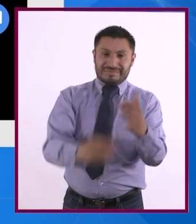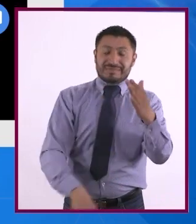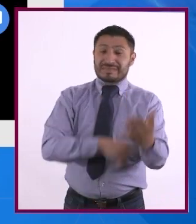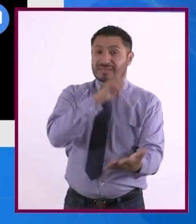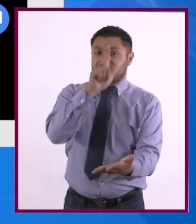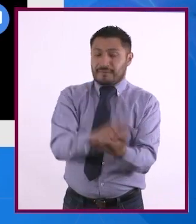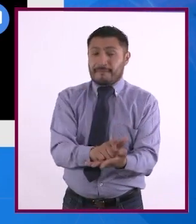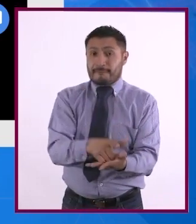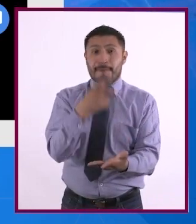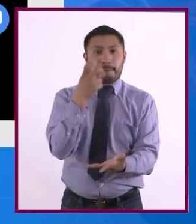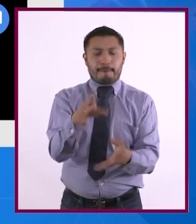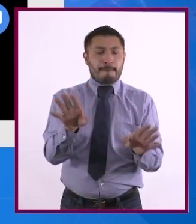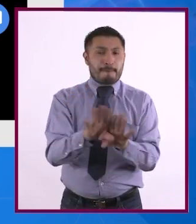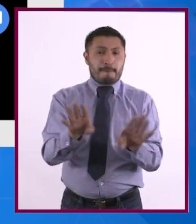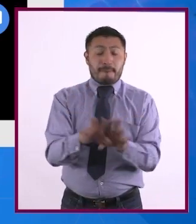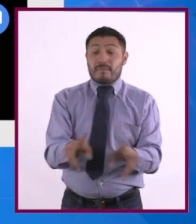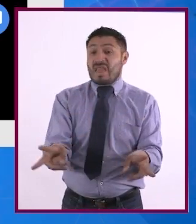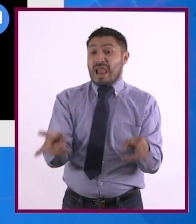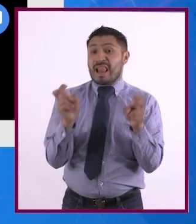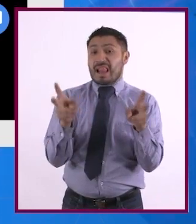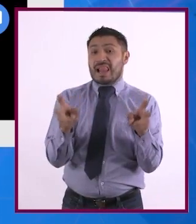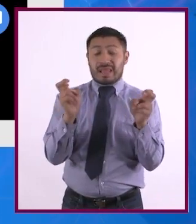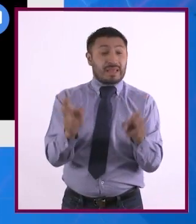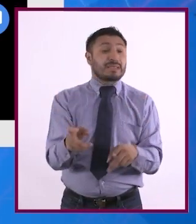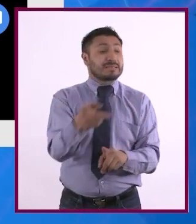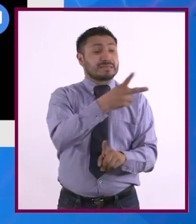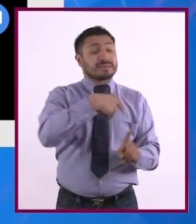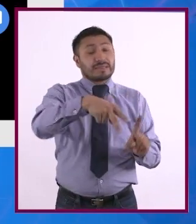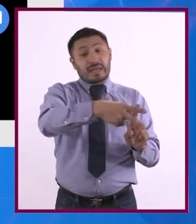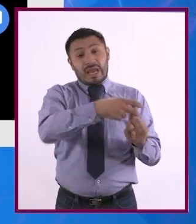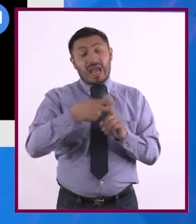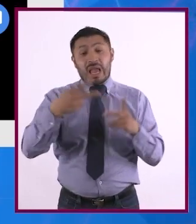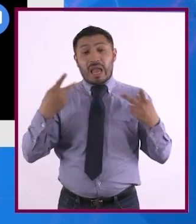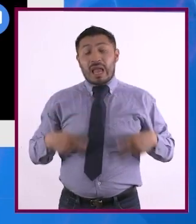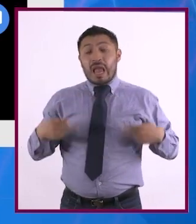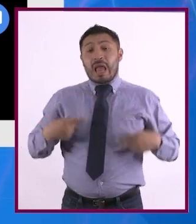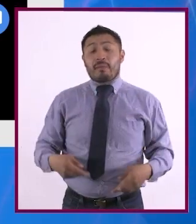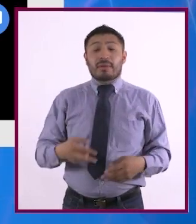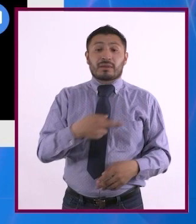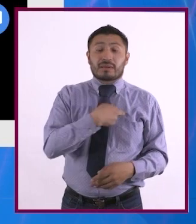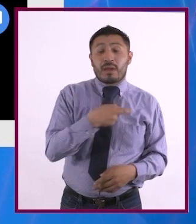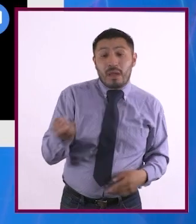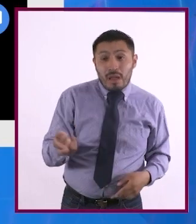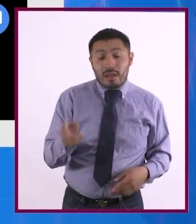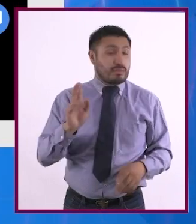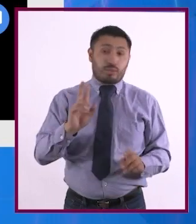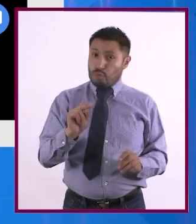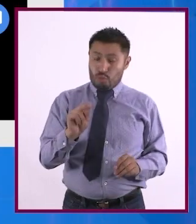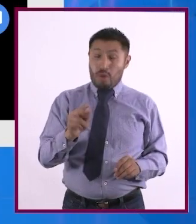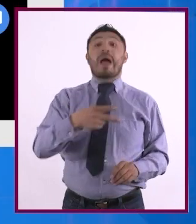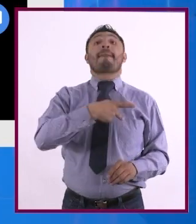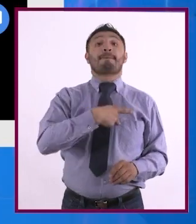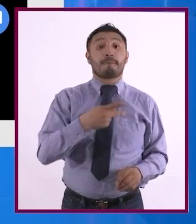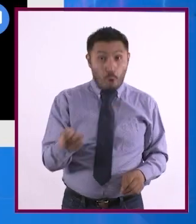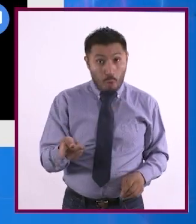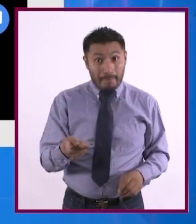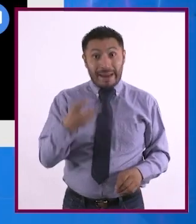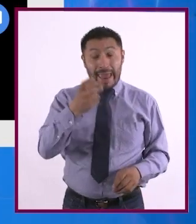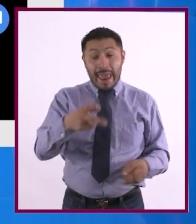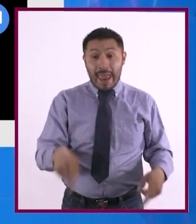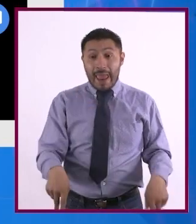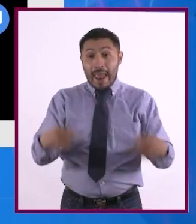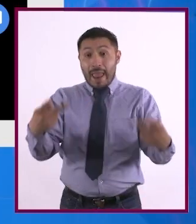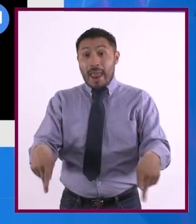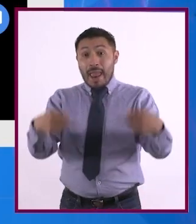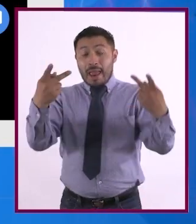que además lucra generalmente con personas de escasos recursos, y trafica esos órganos y los vende a